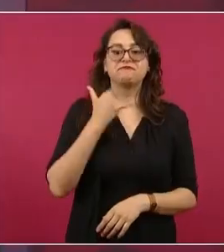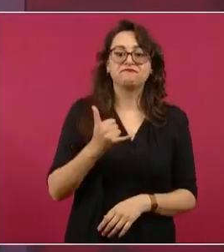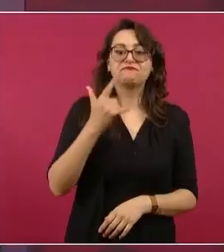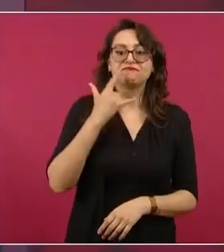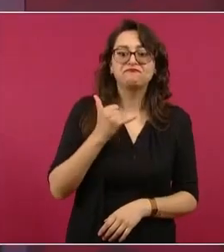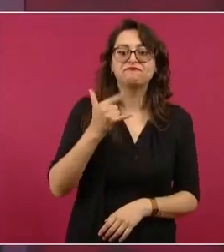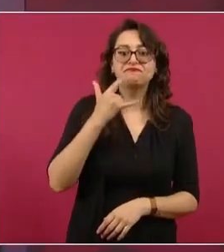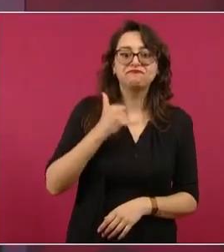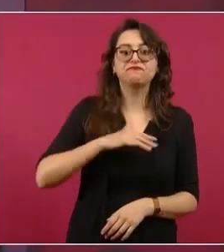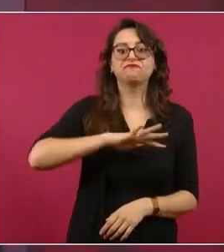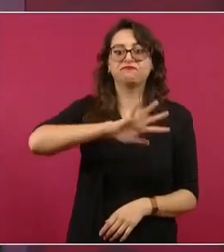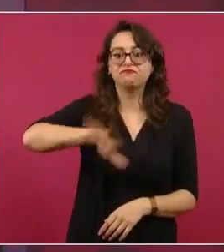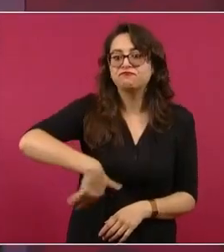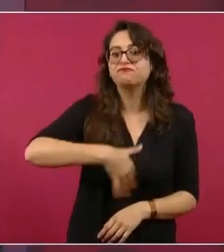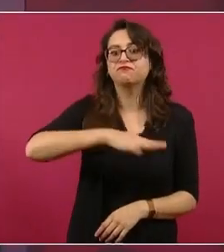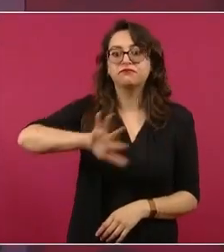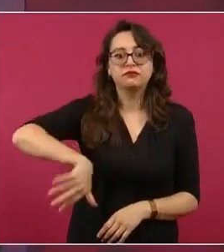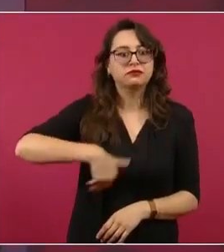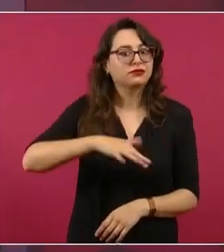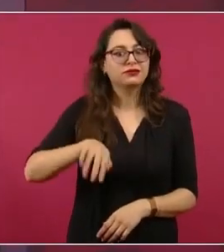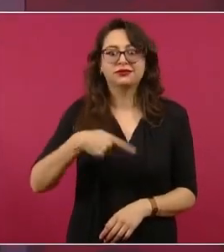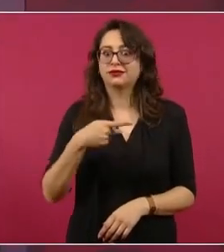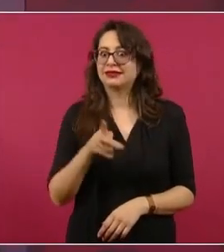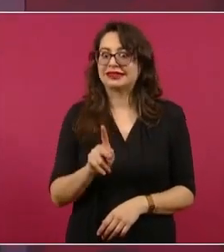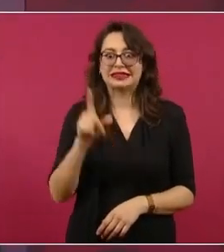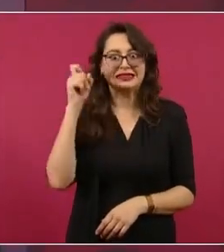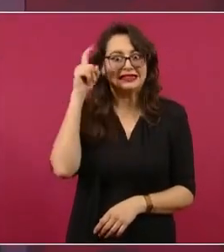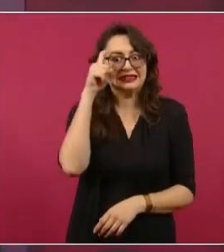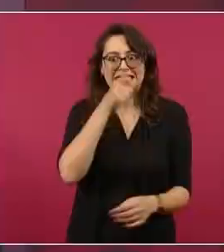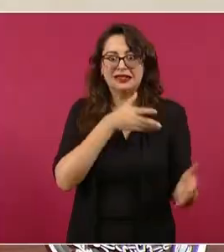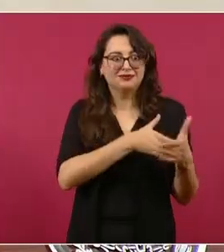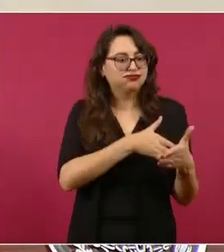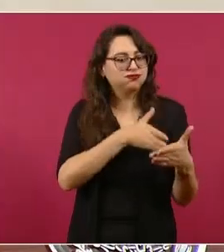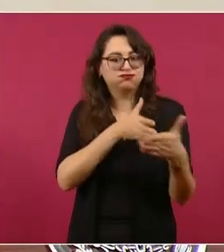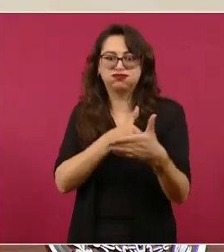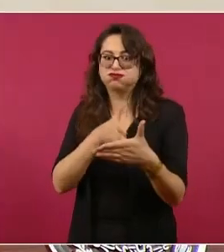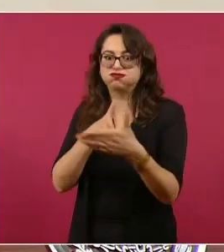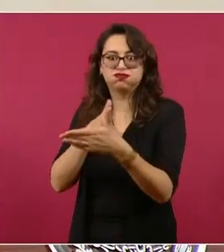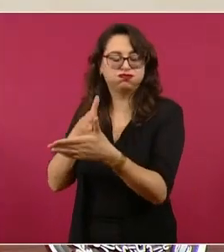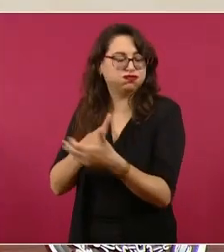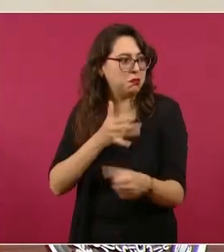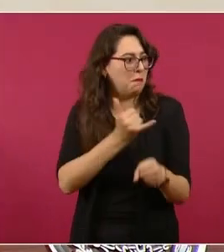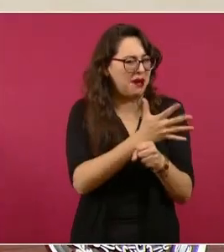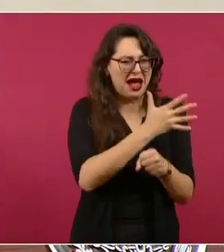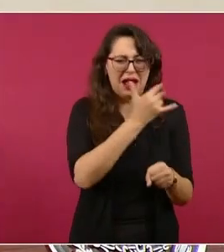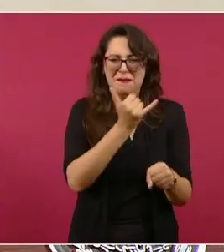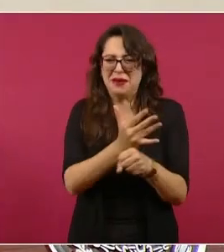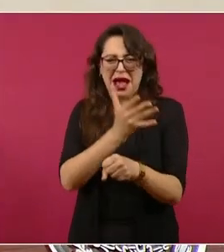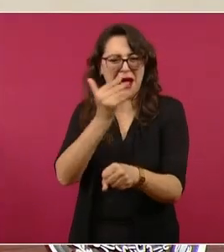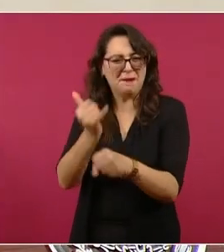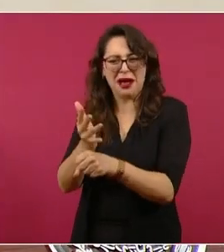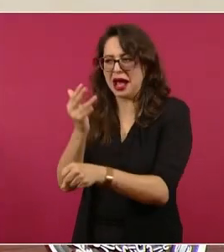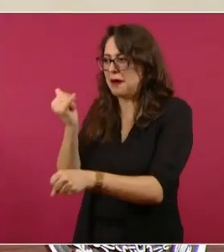Pero también han habido muchísimos intereses de todo tipo.